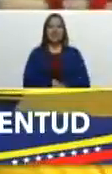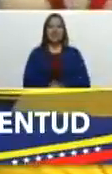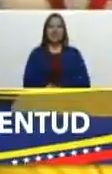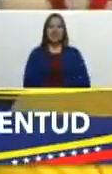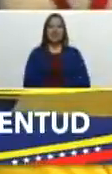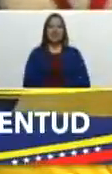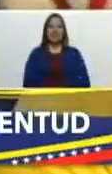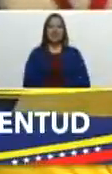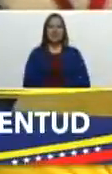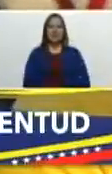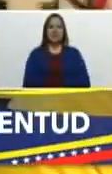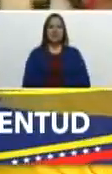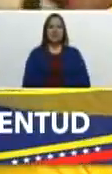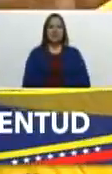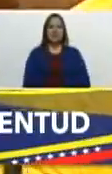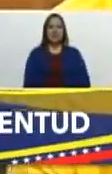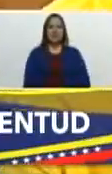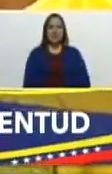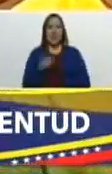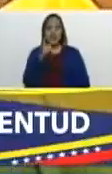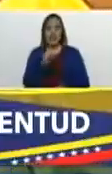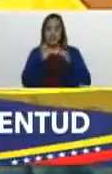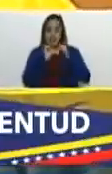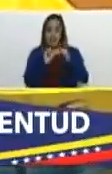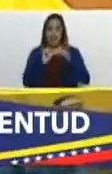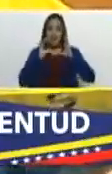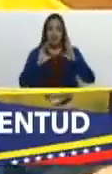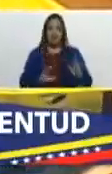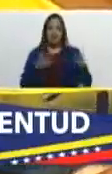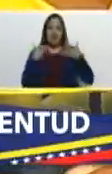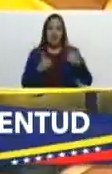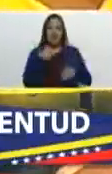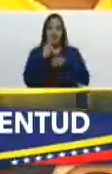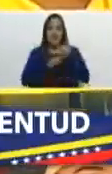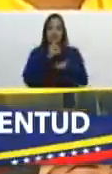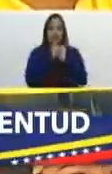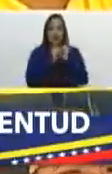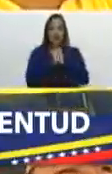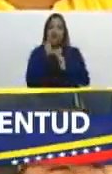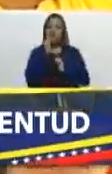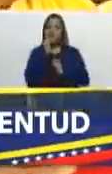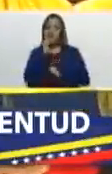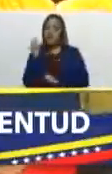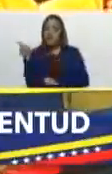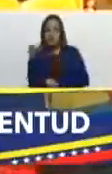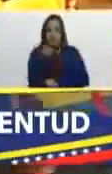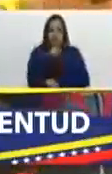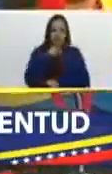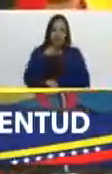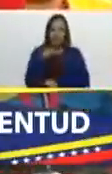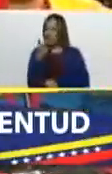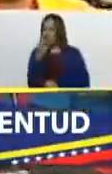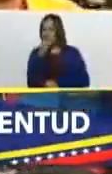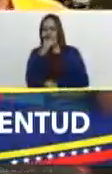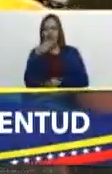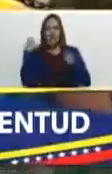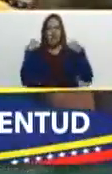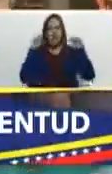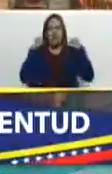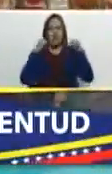Hay que mantener el cuerpo sano practicando deporte. ¿Quién de ustedes no practica deporte?